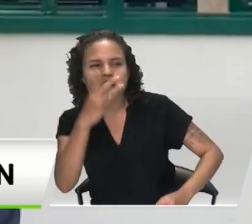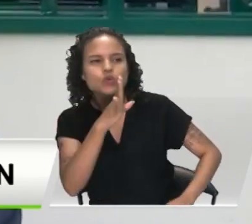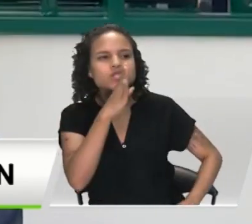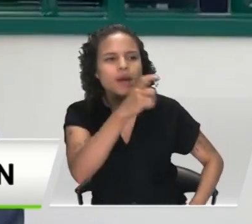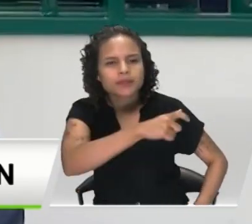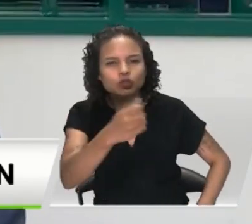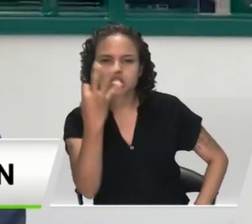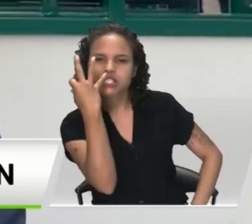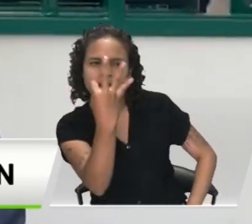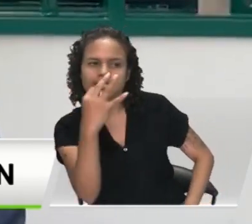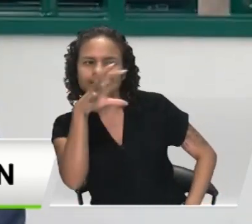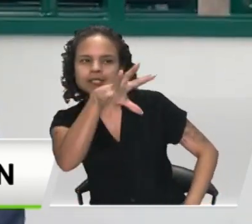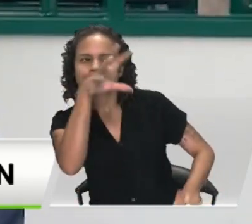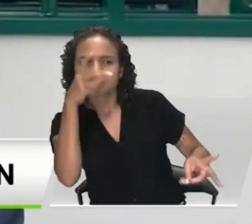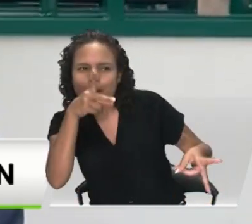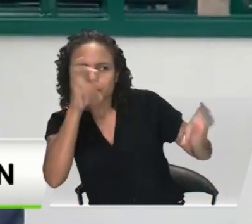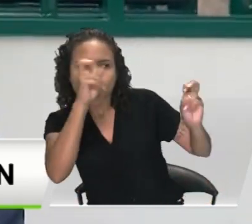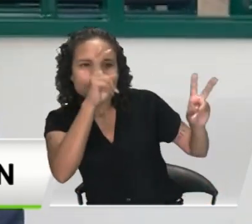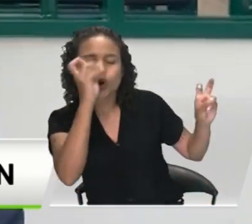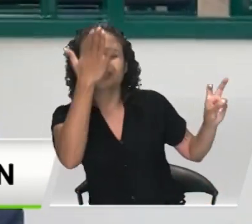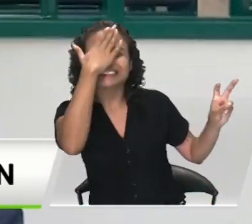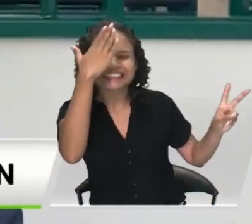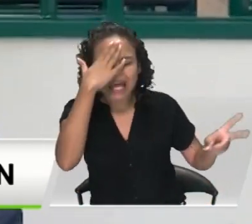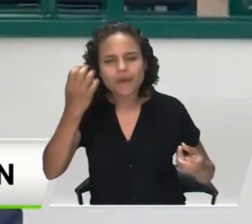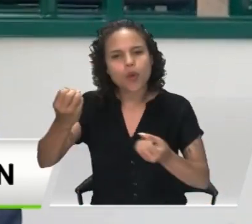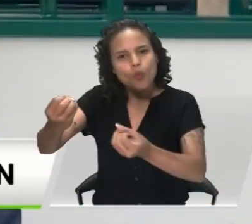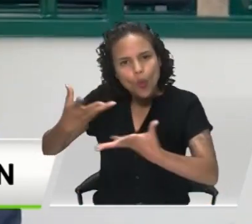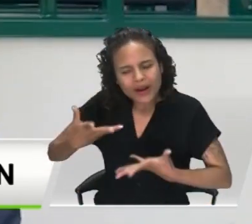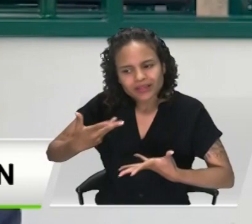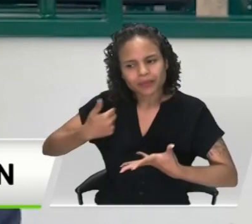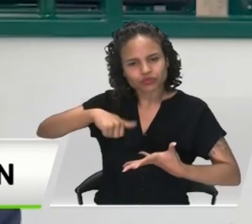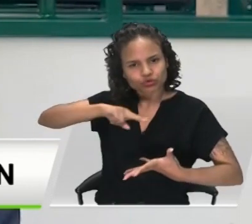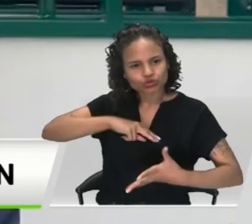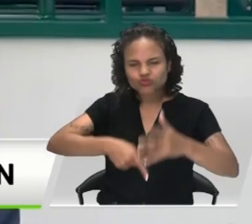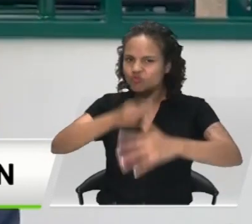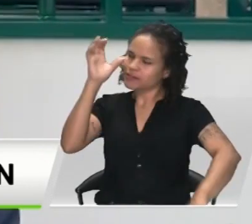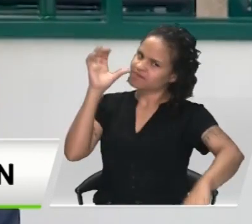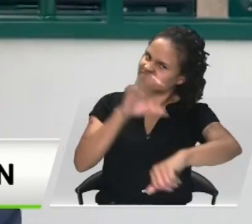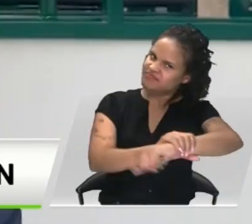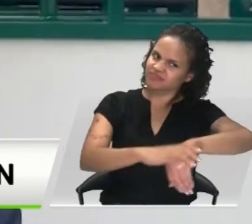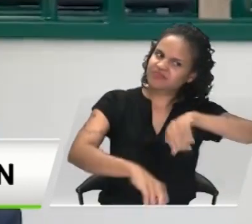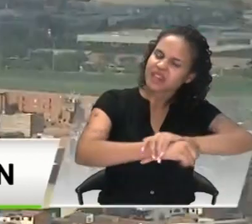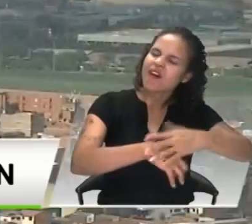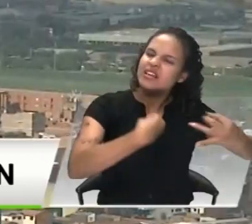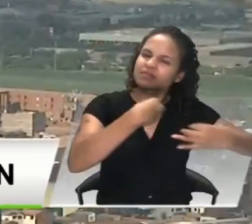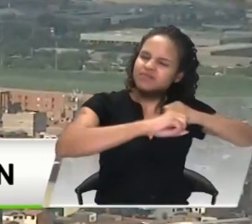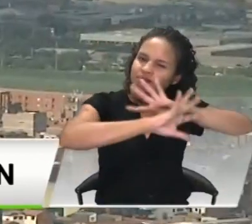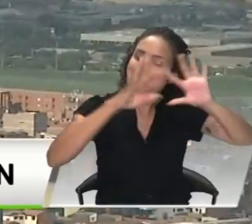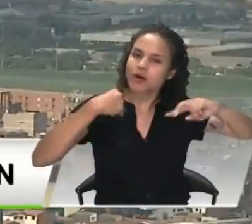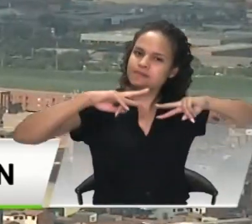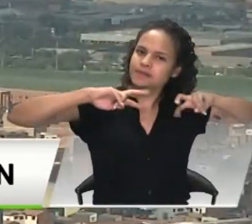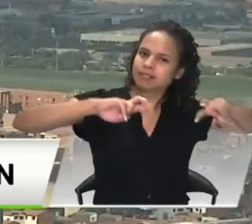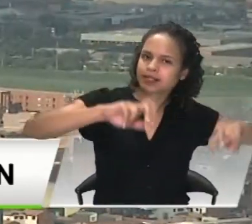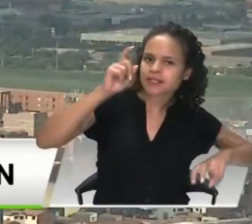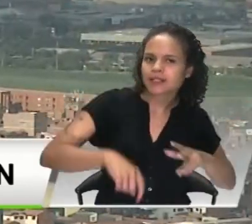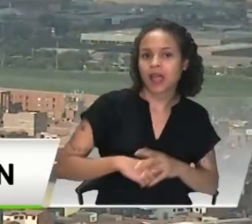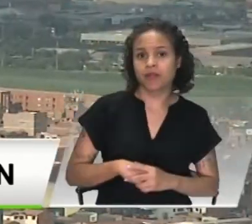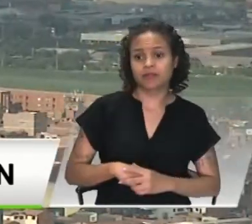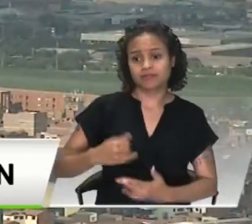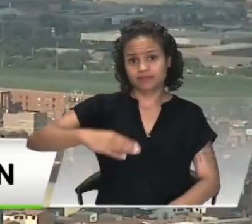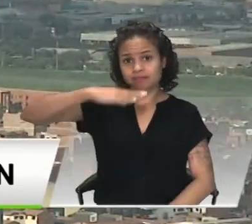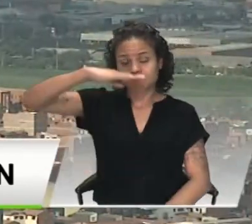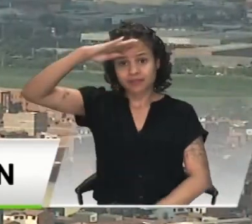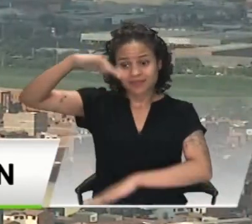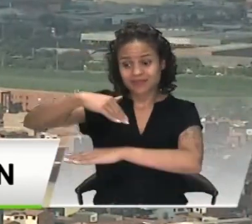estos acontecimientos para que nos permita ayudar a esclarecer los hechos, que son materia de investigación. Con este hecho, Medellín reporta